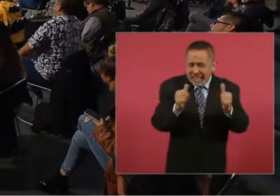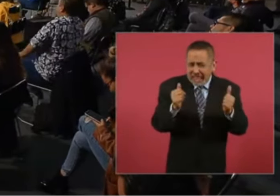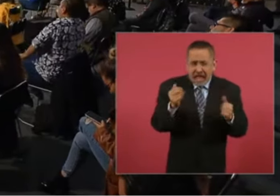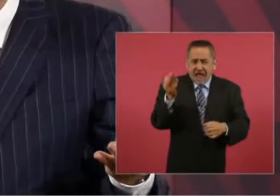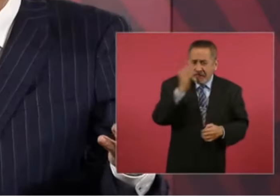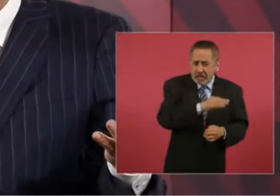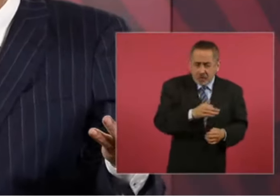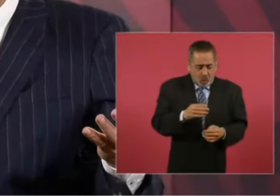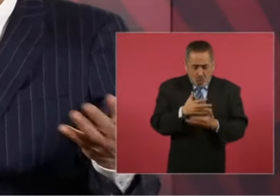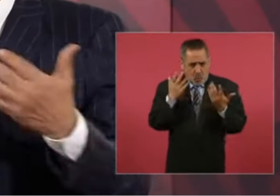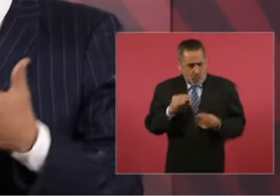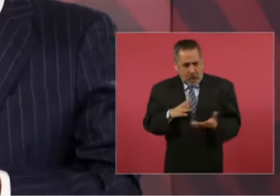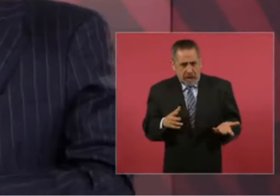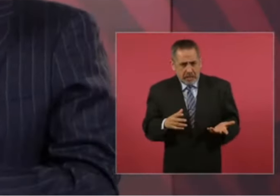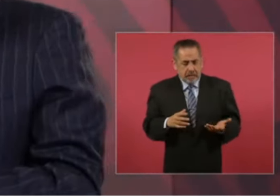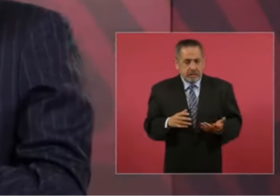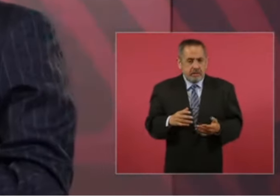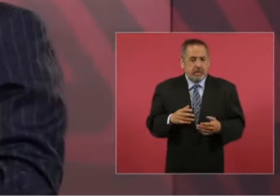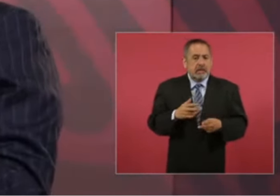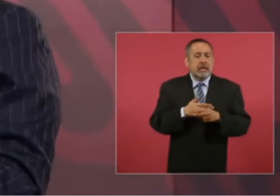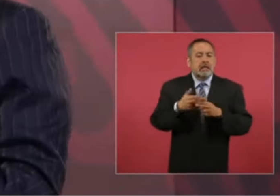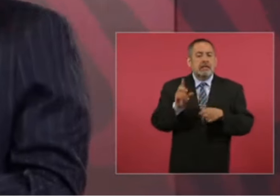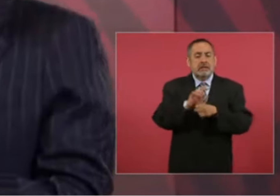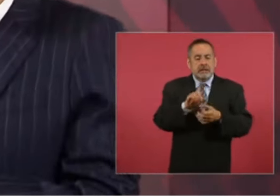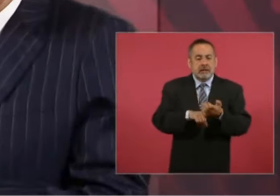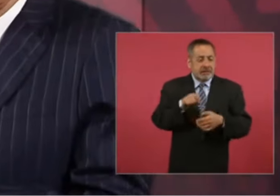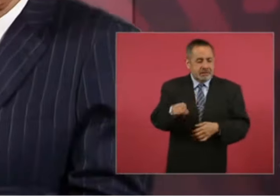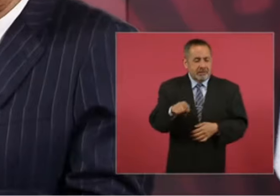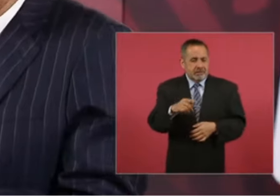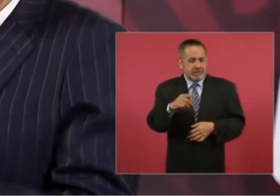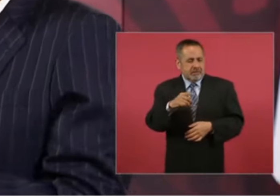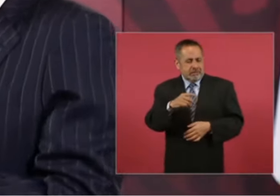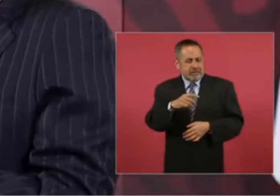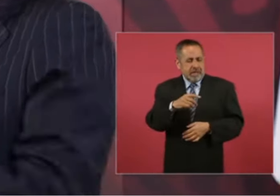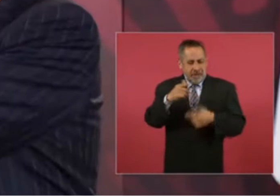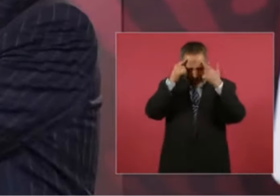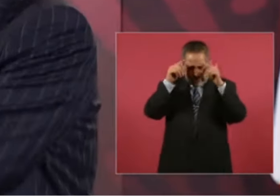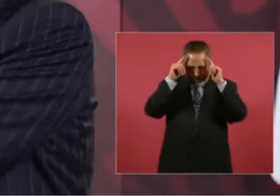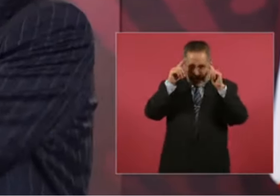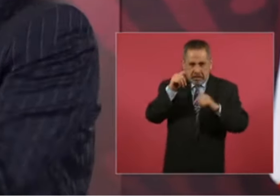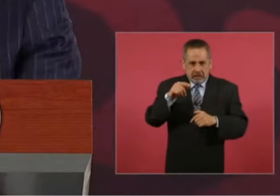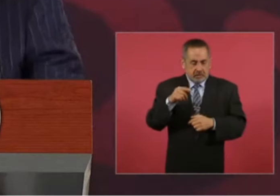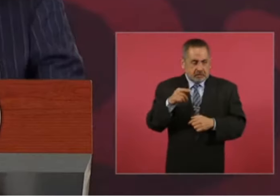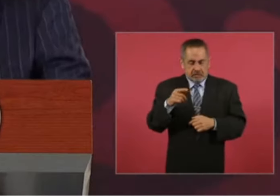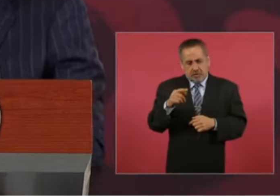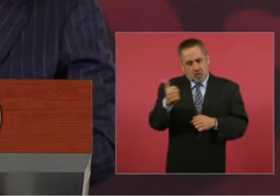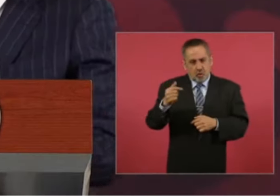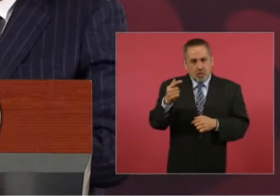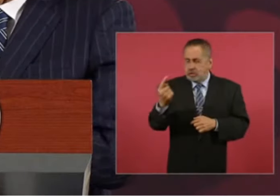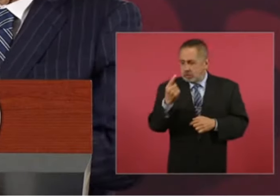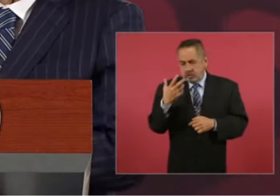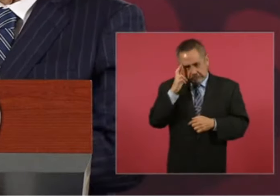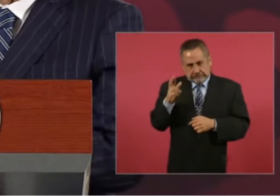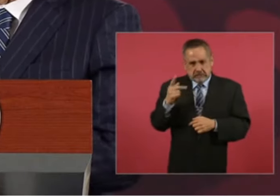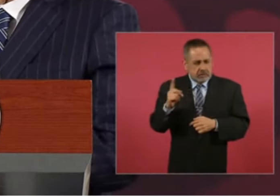No existía hasta que un almirante, que mis respetos para él,